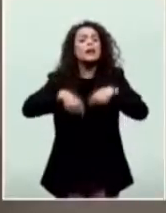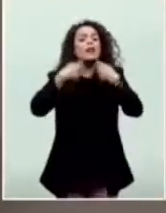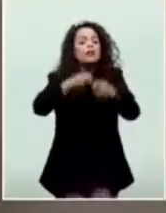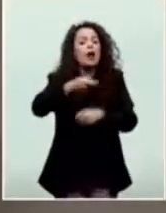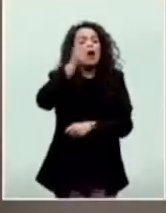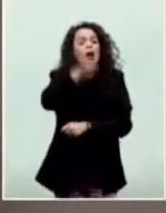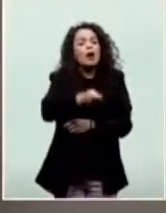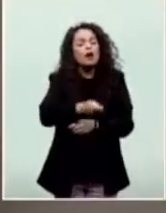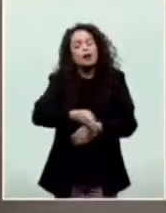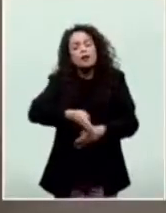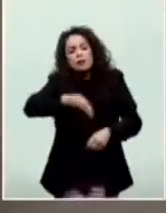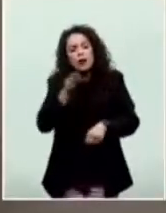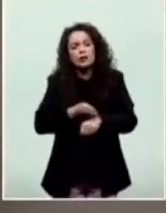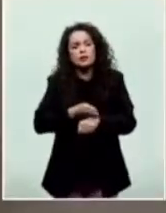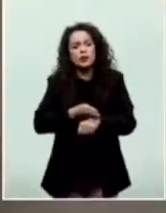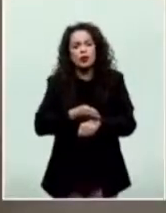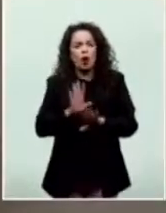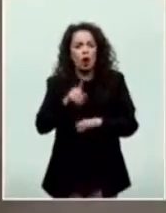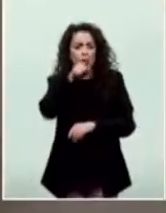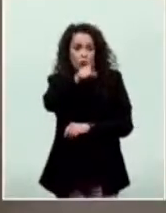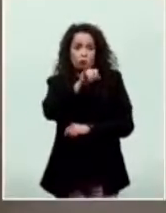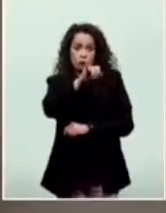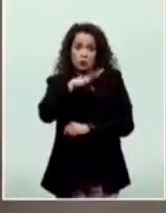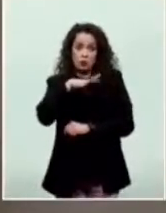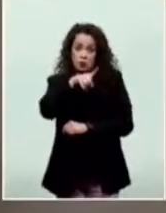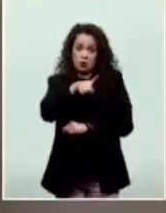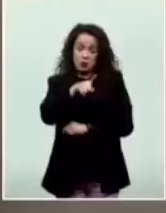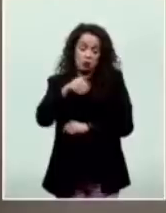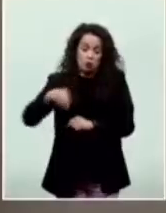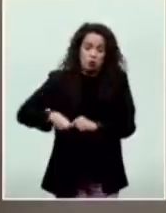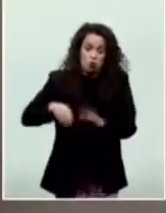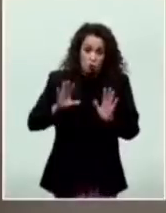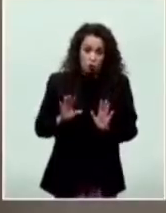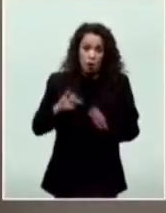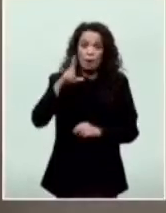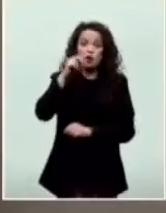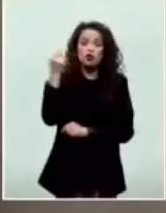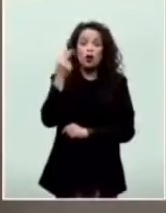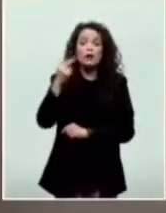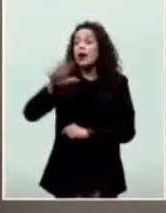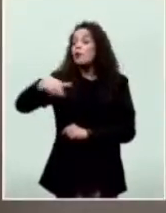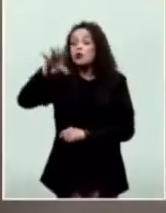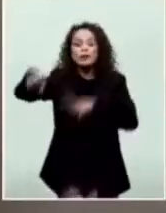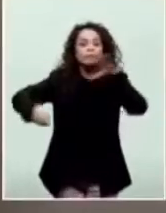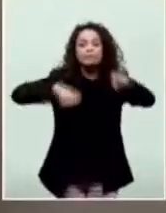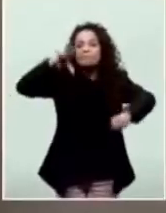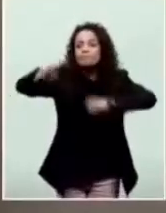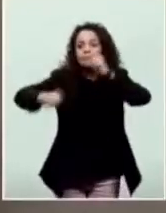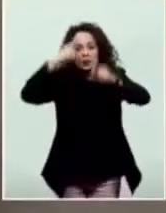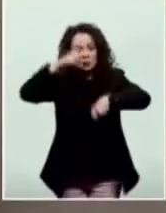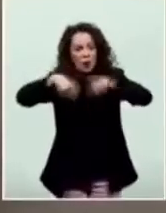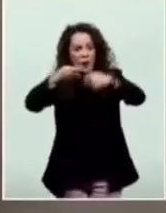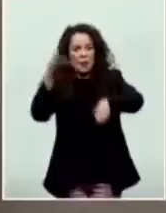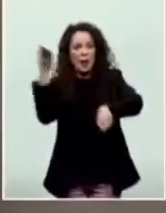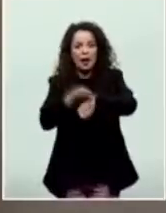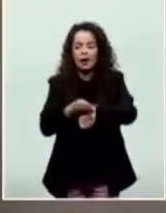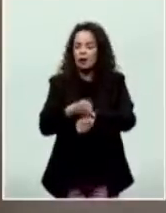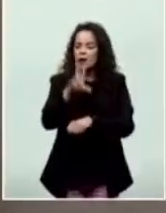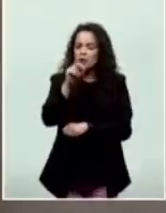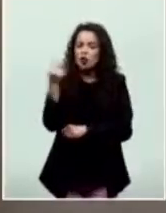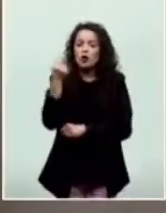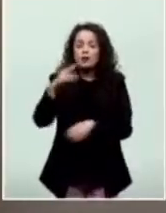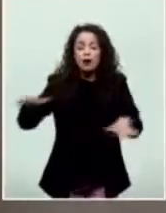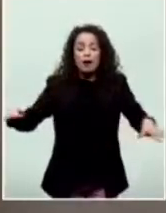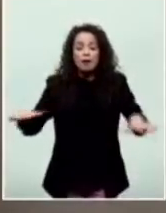que sancionar, pero no se trata de hacer una cacería de brujas de a quienes sancionamos. Se trata de ir generando este cambio cultural y en